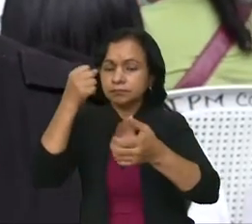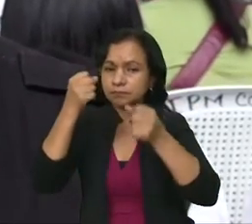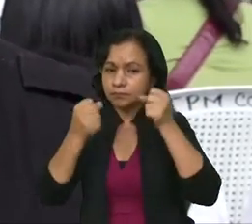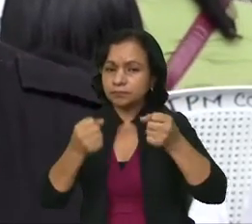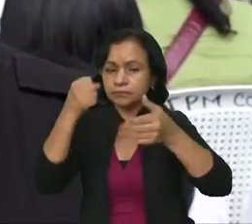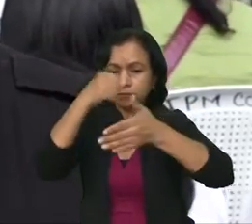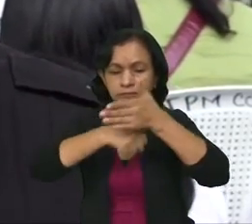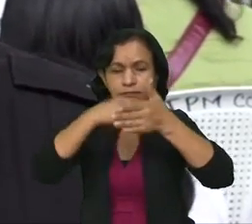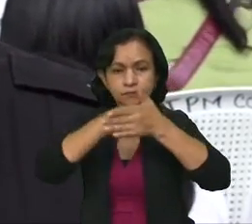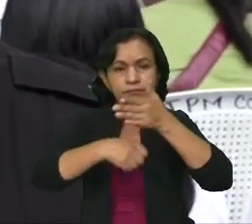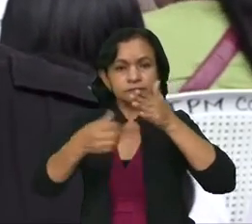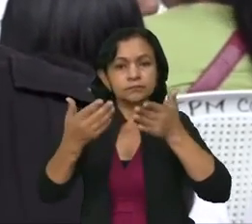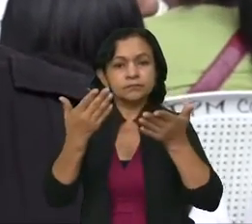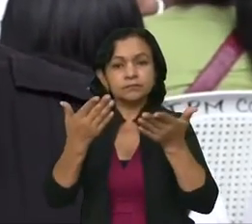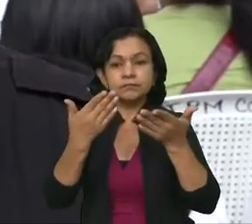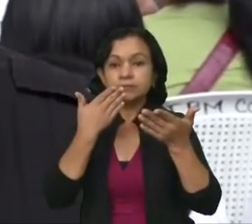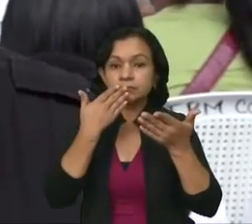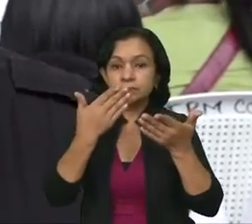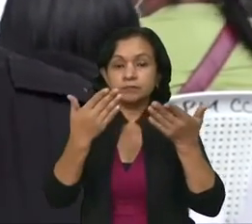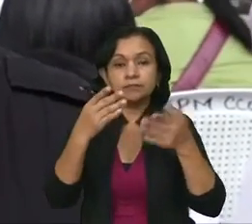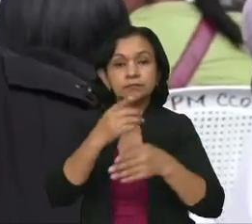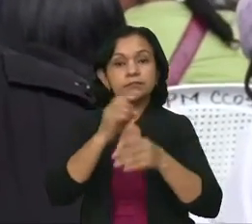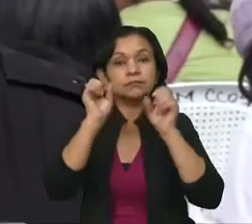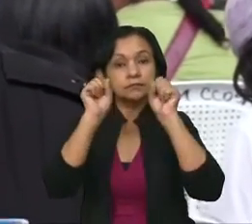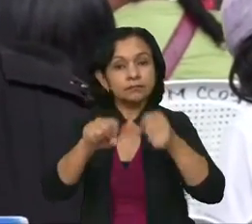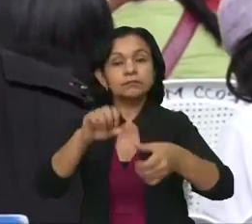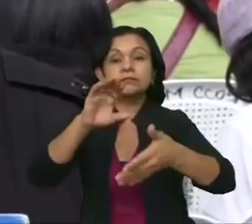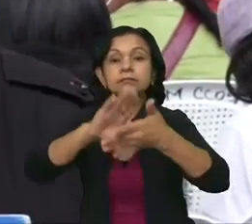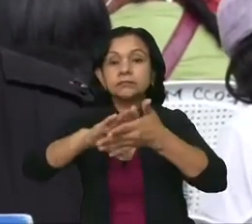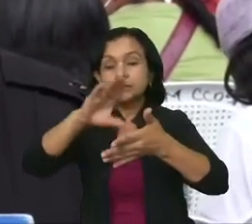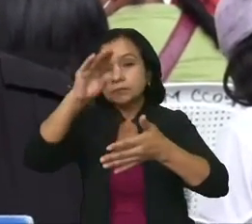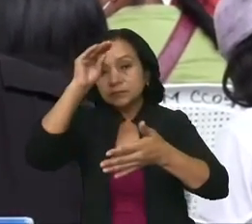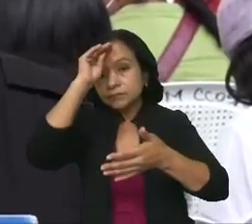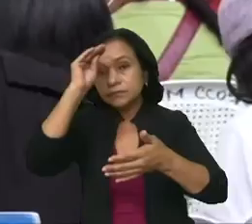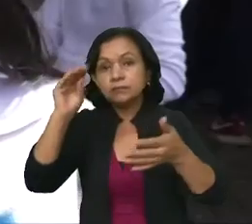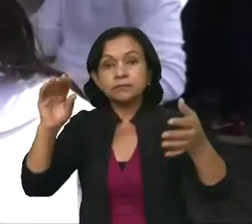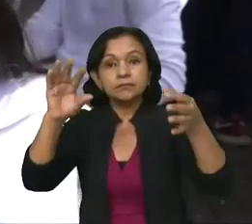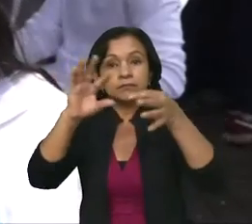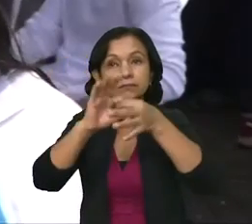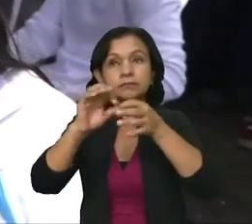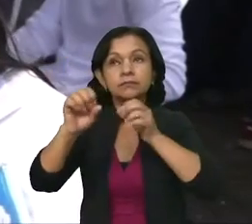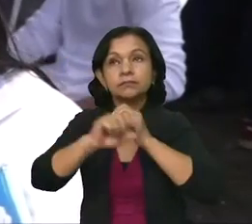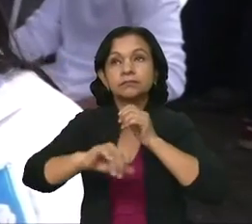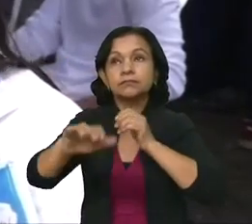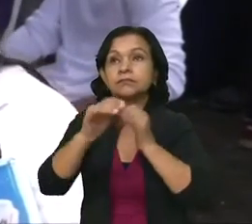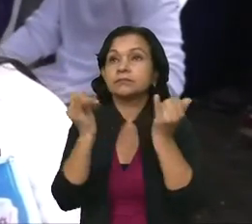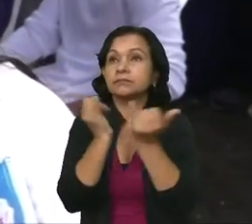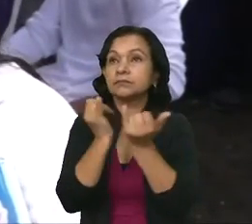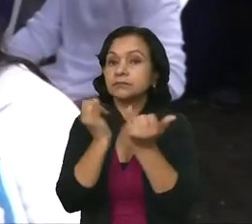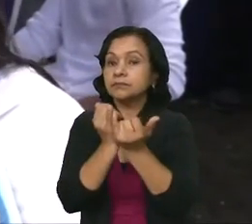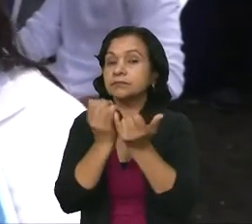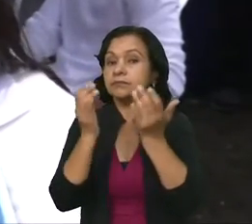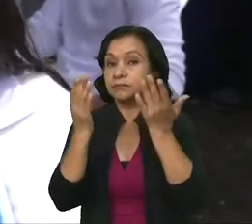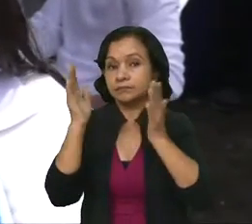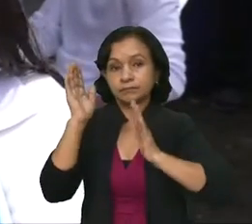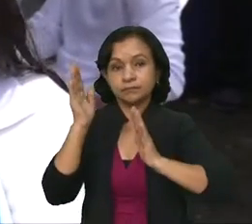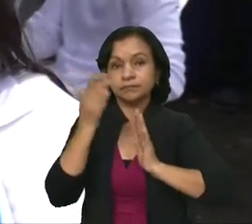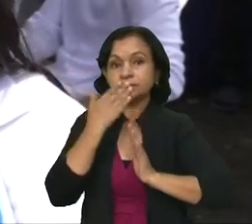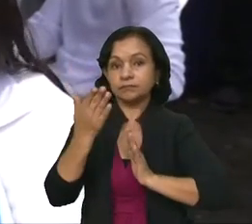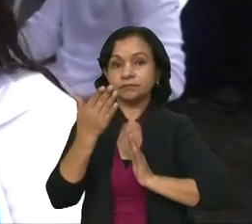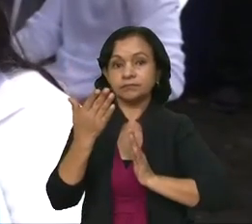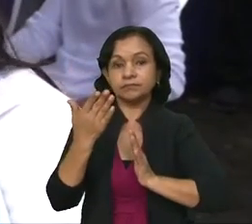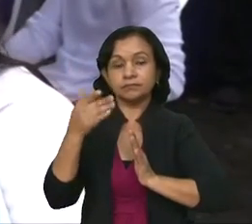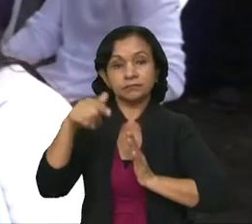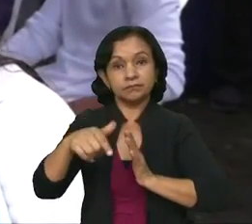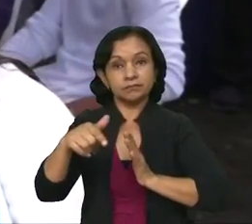Benjamín, entonces nosotros tenemos la oportunidad de poder aprender y ser parte de la sociedad. Creo que sí, creo que hay que aprovechar, porque una oportunidad